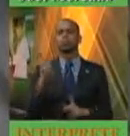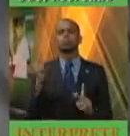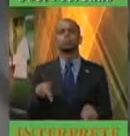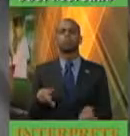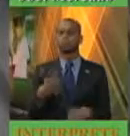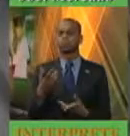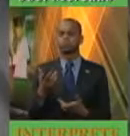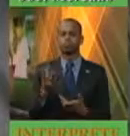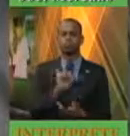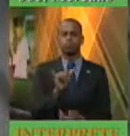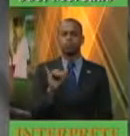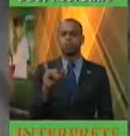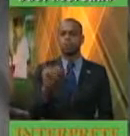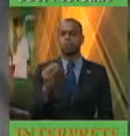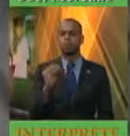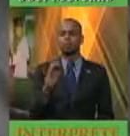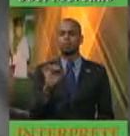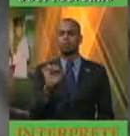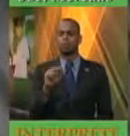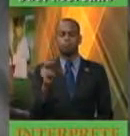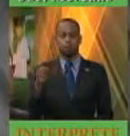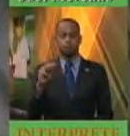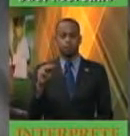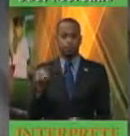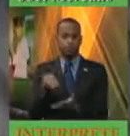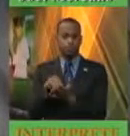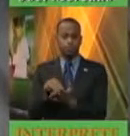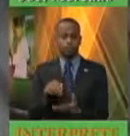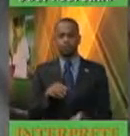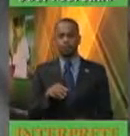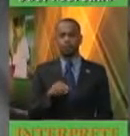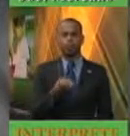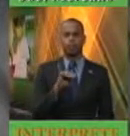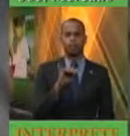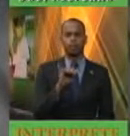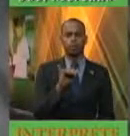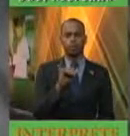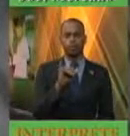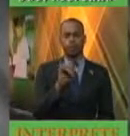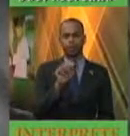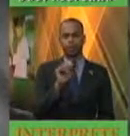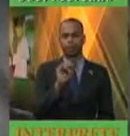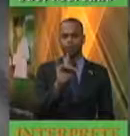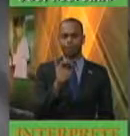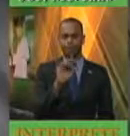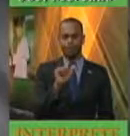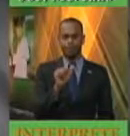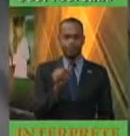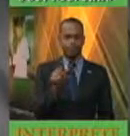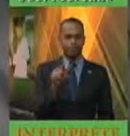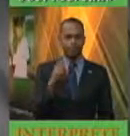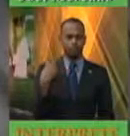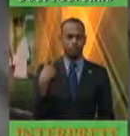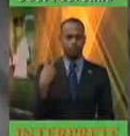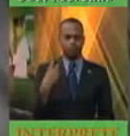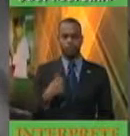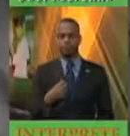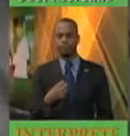José Ramón, Emao y Yandra, y aliados como, por ejemplo,